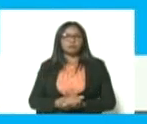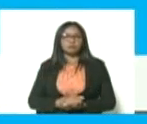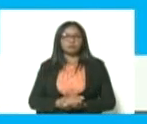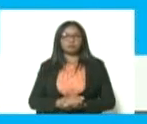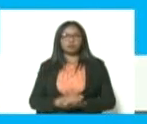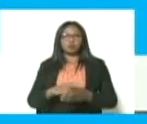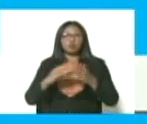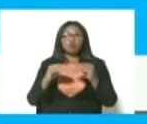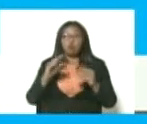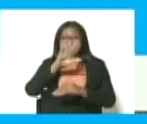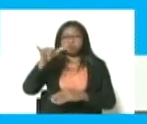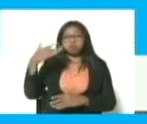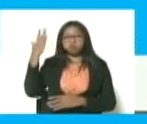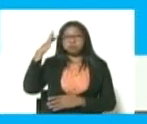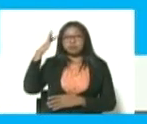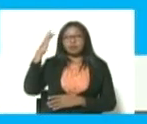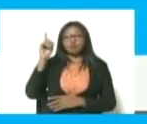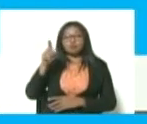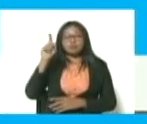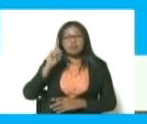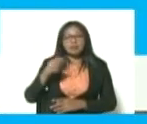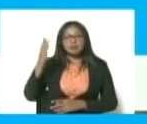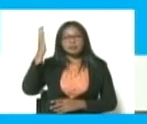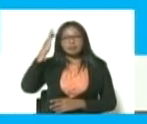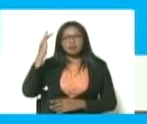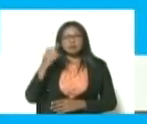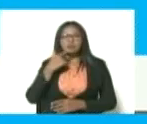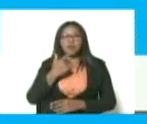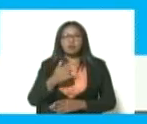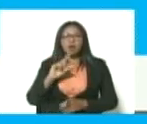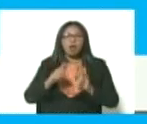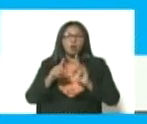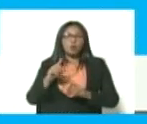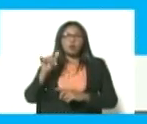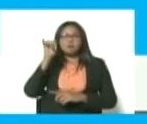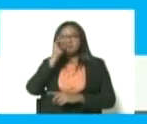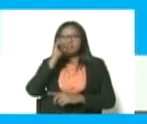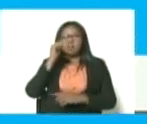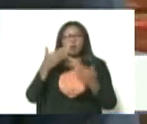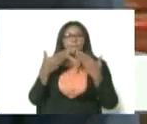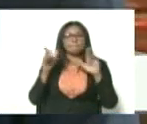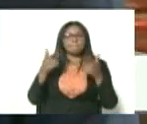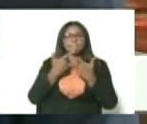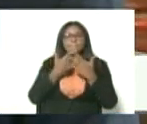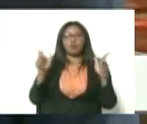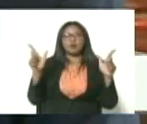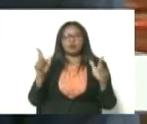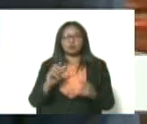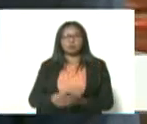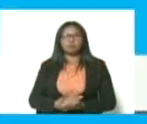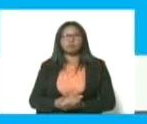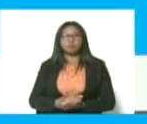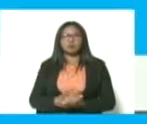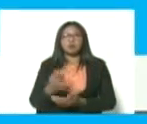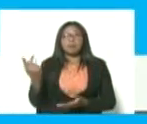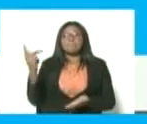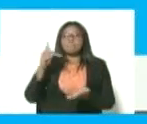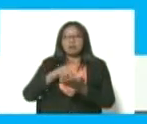el mundo sabe, y tú debes saberlo, Scott, confesaron, algunos videos salieron públicamente, que venían a matarme,